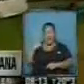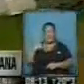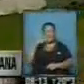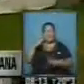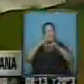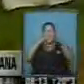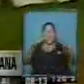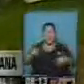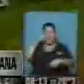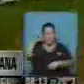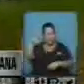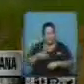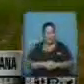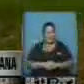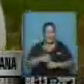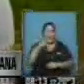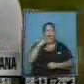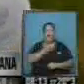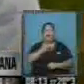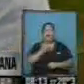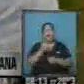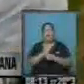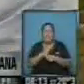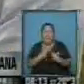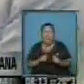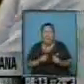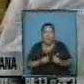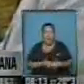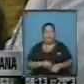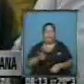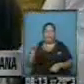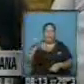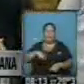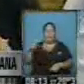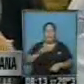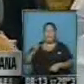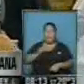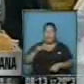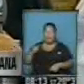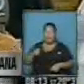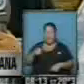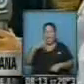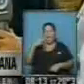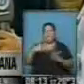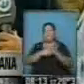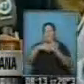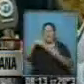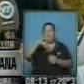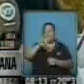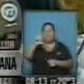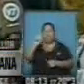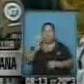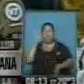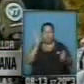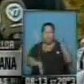campe en Morbillo, viendo dónde estaban nuestros trabajos y donde vino la infantería de la fiscal Moyo y nos ha